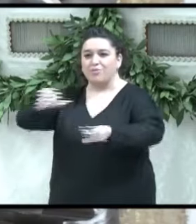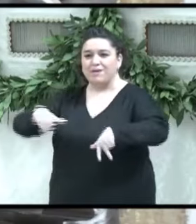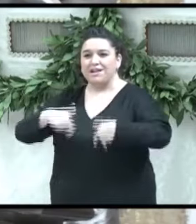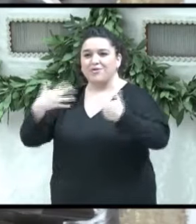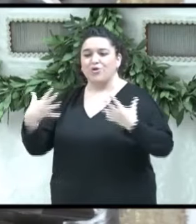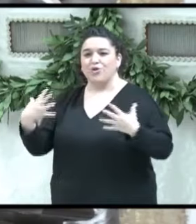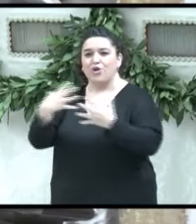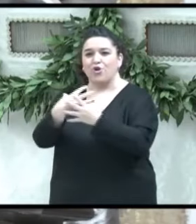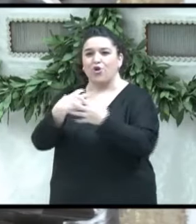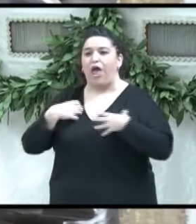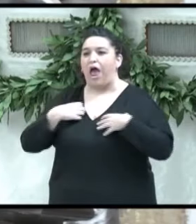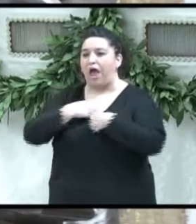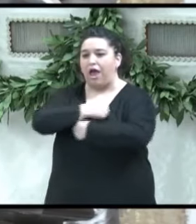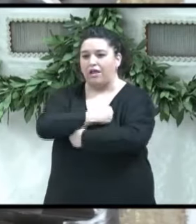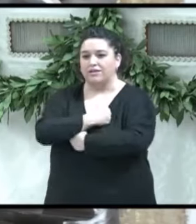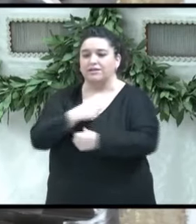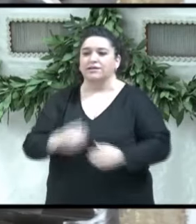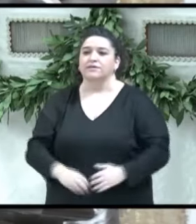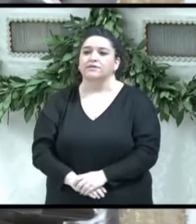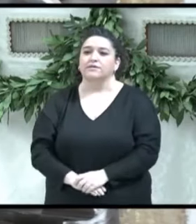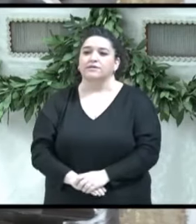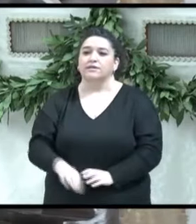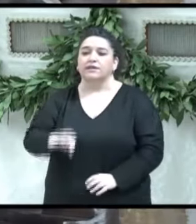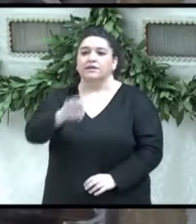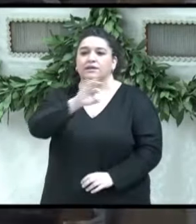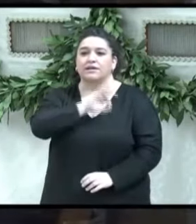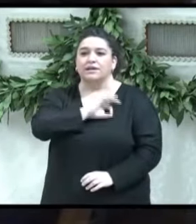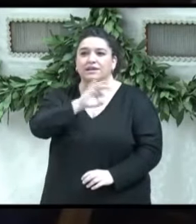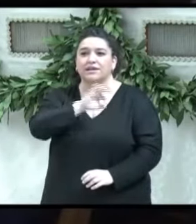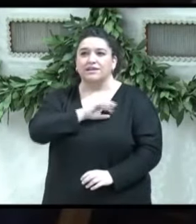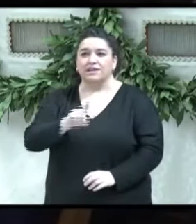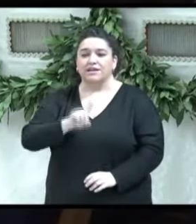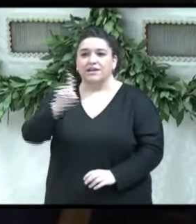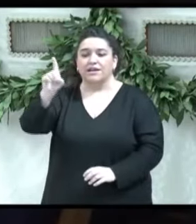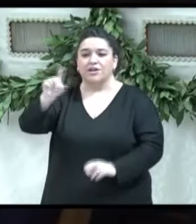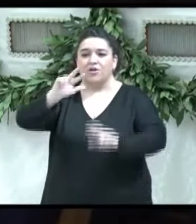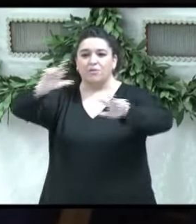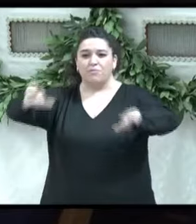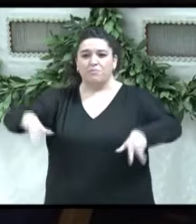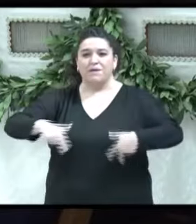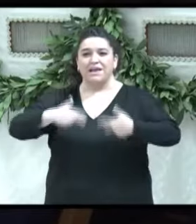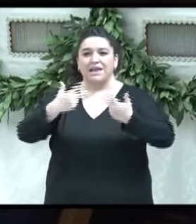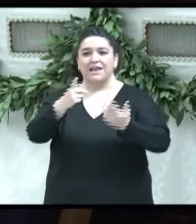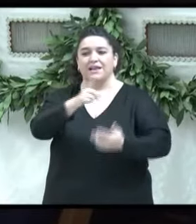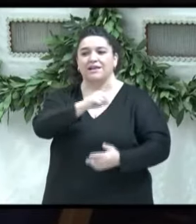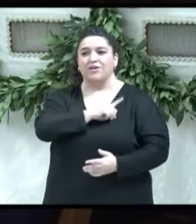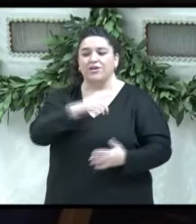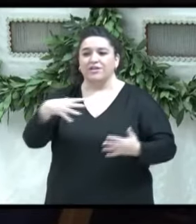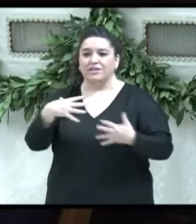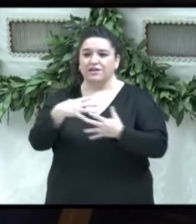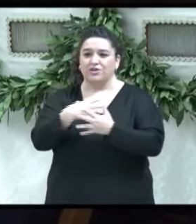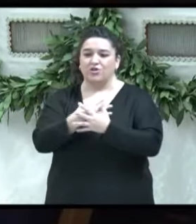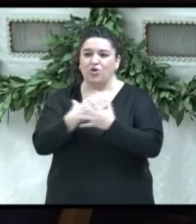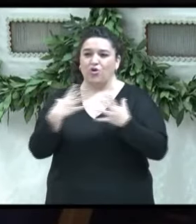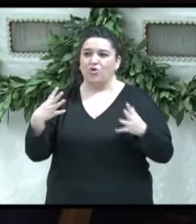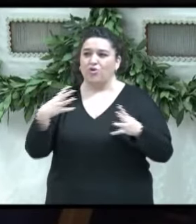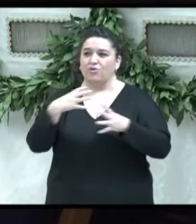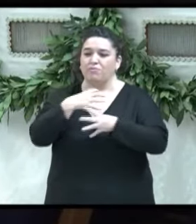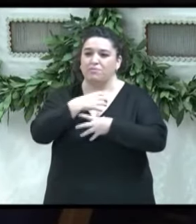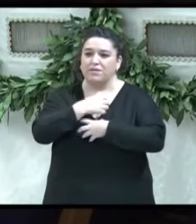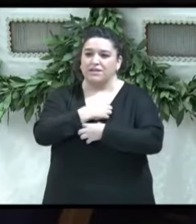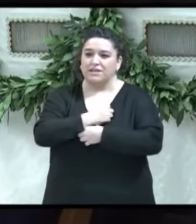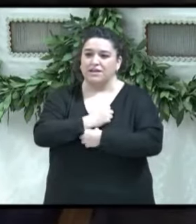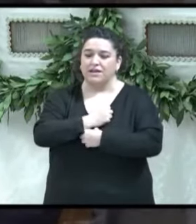mi ansia el Señor me libró de